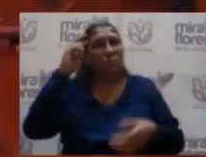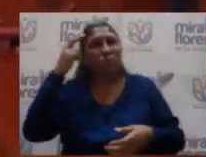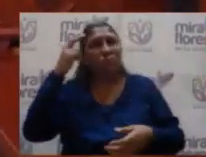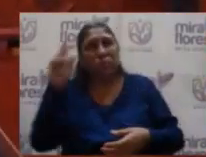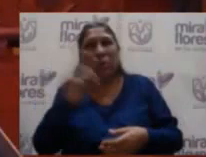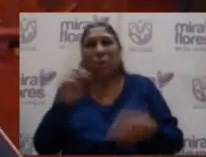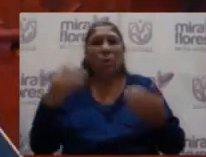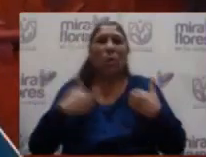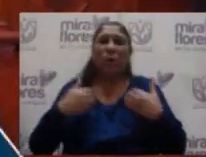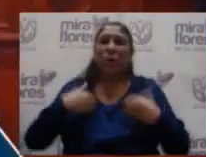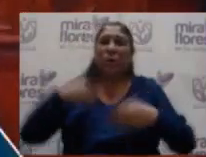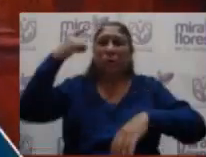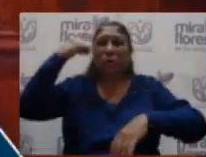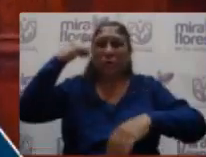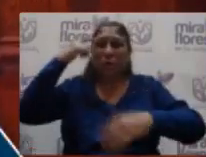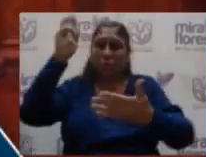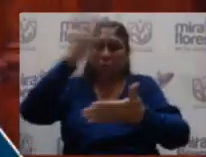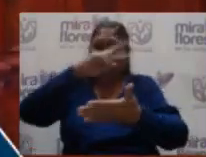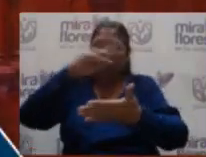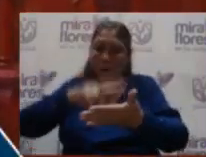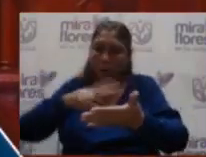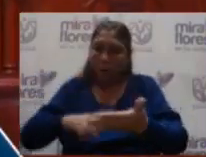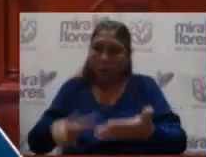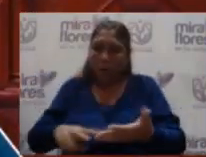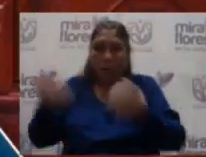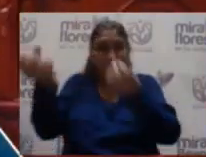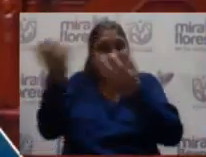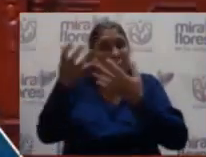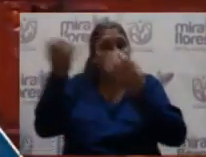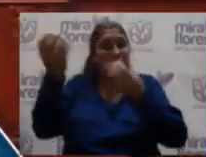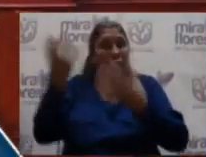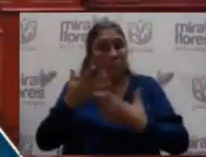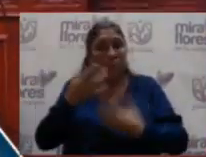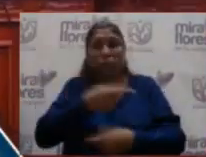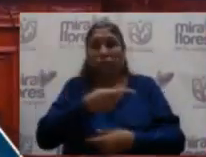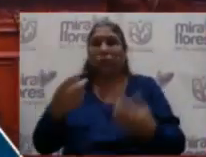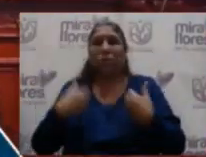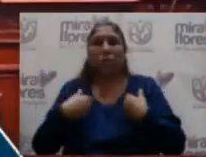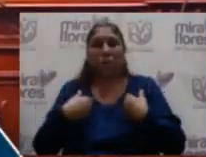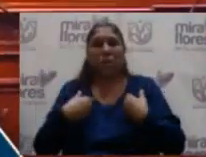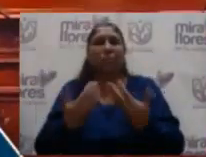el tiempo suficiente para leer la información que usted tiene. A ver,